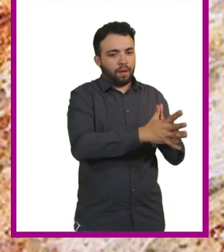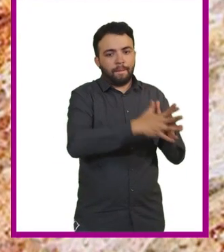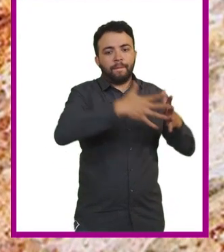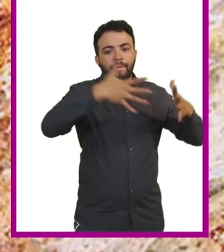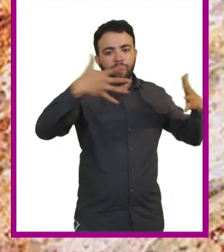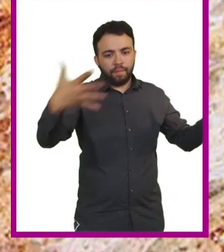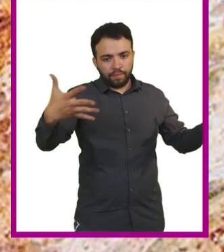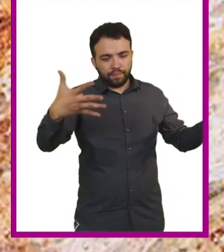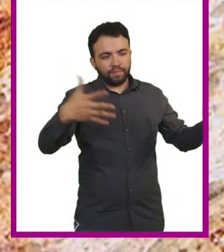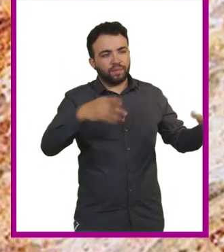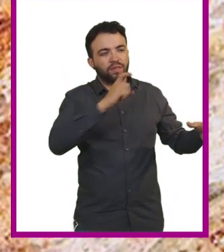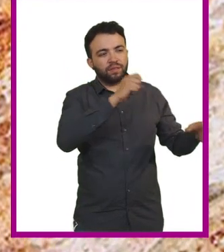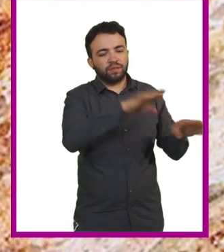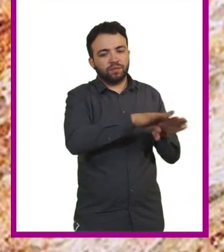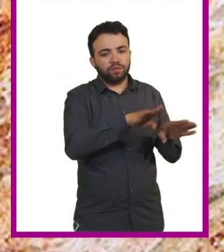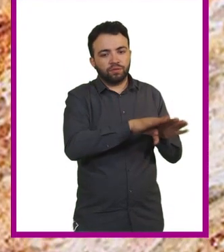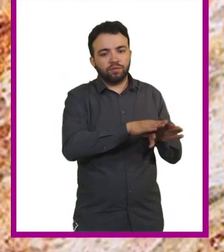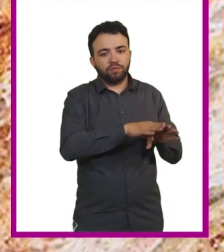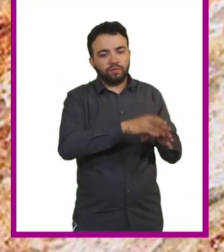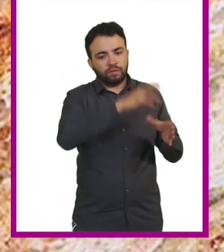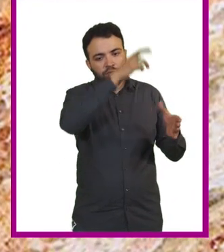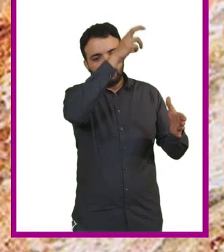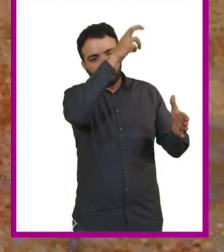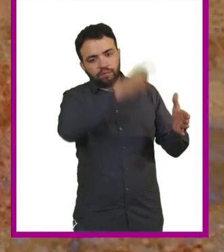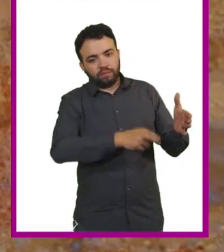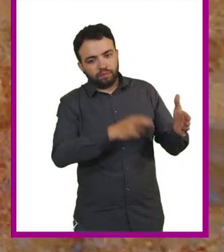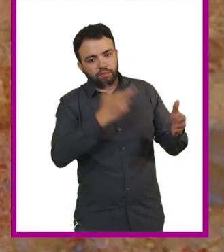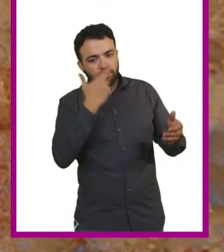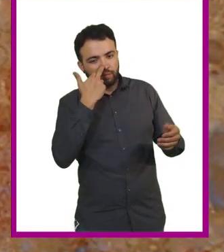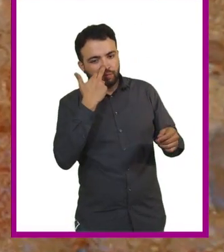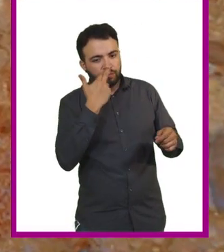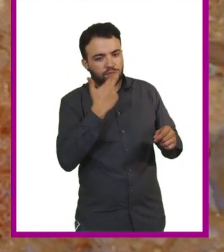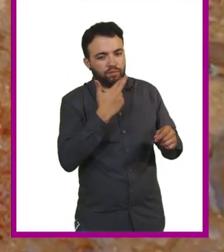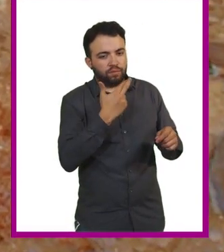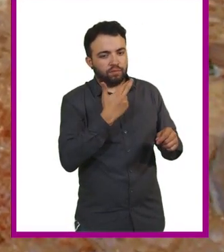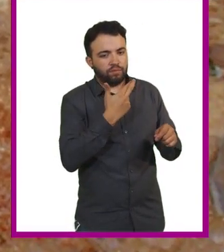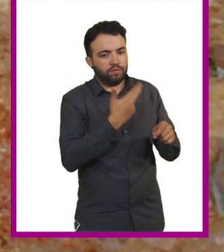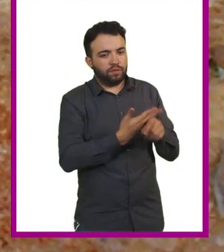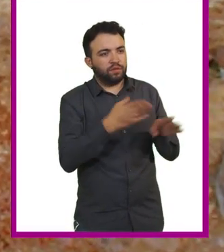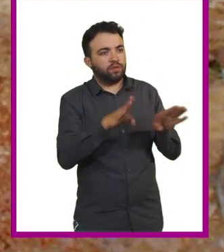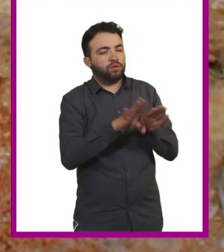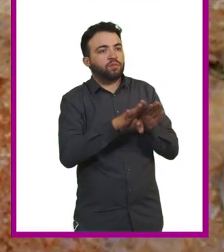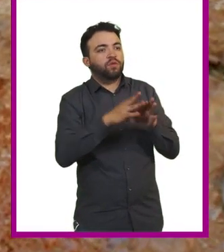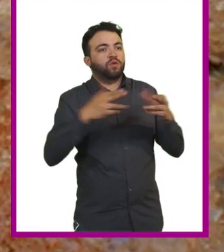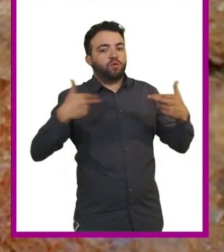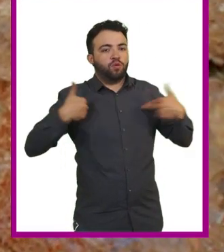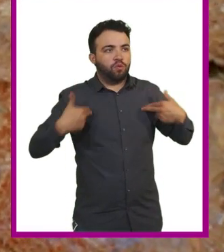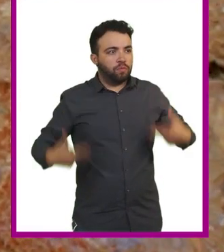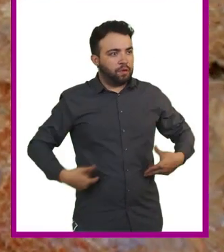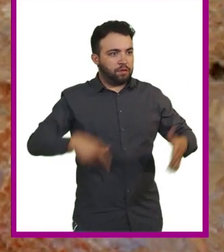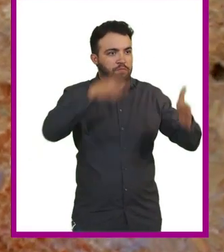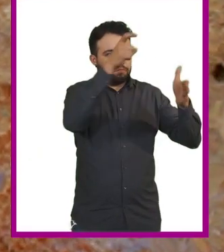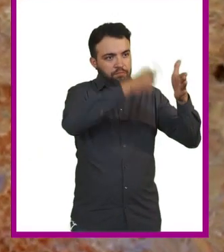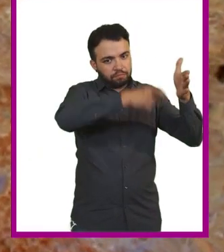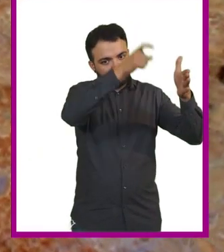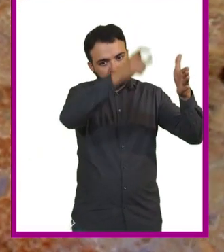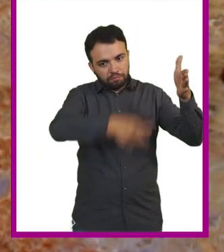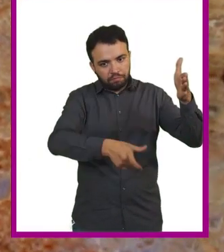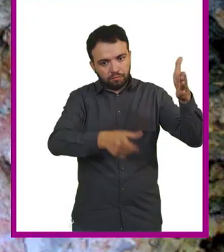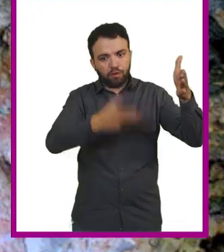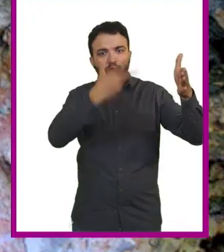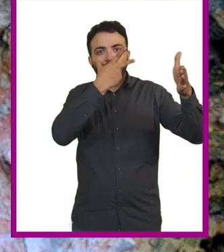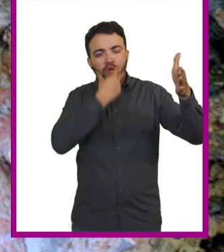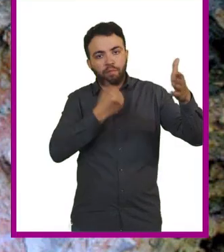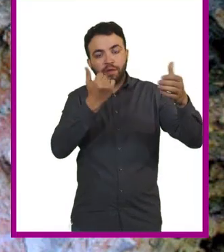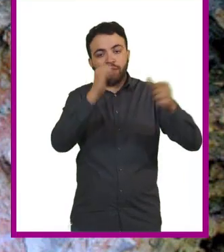representaron tanto figuras humanas femeninas, masculinas y animales. En otros